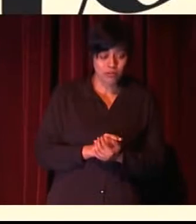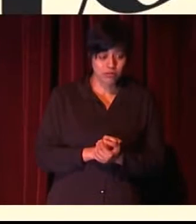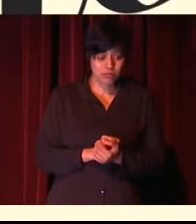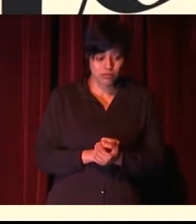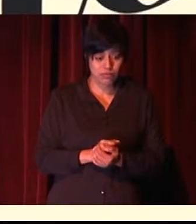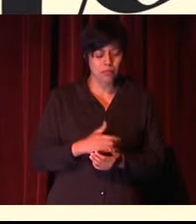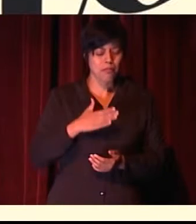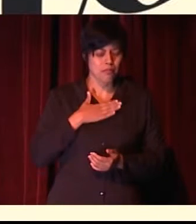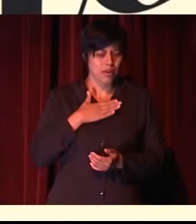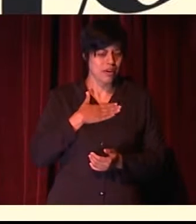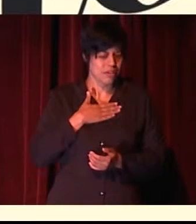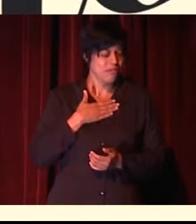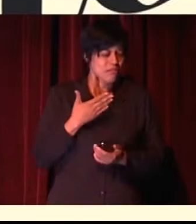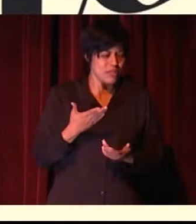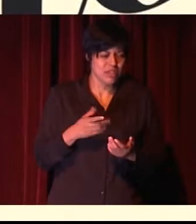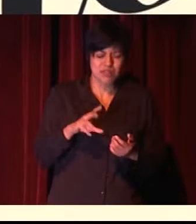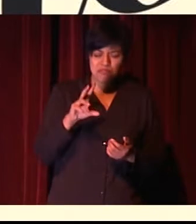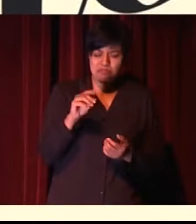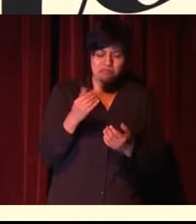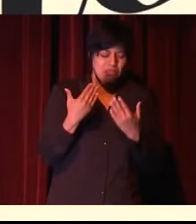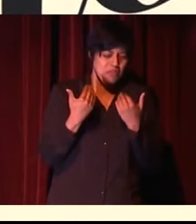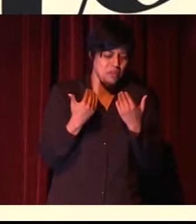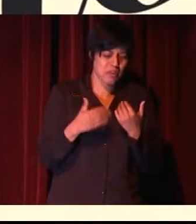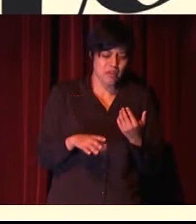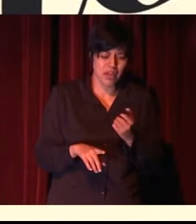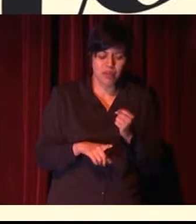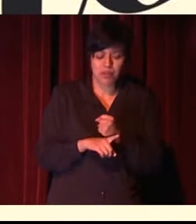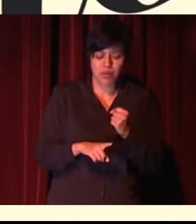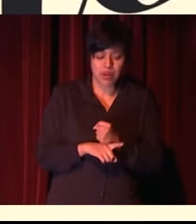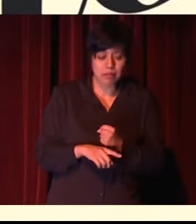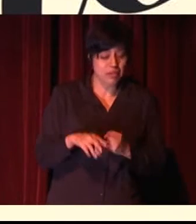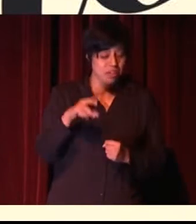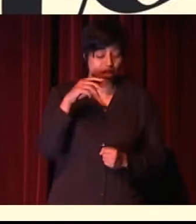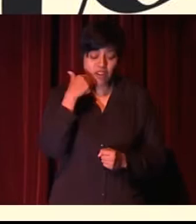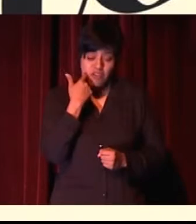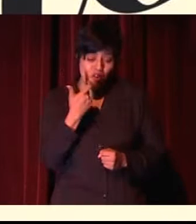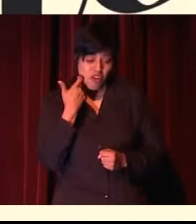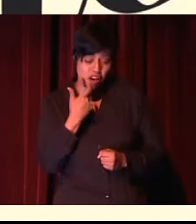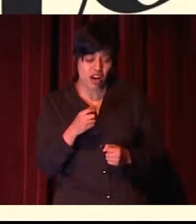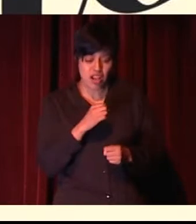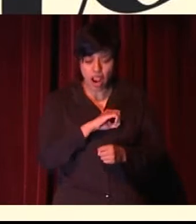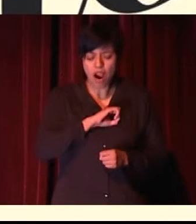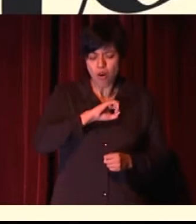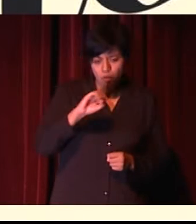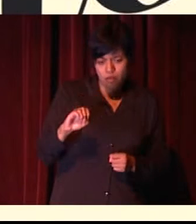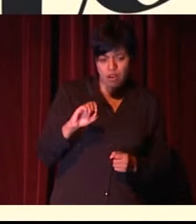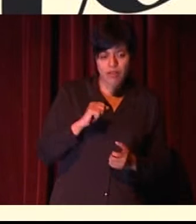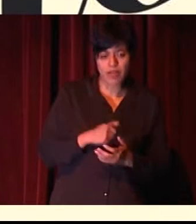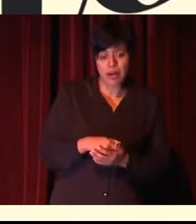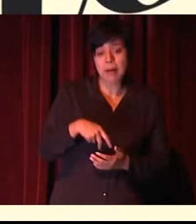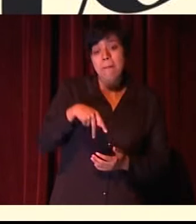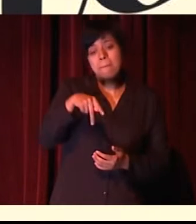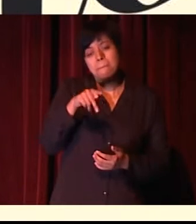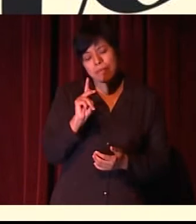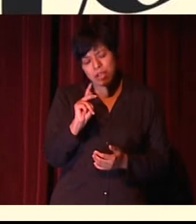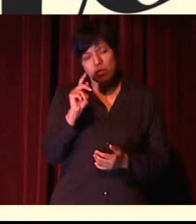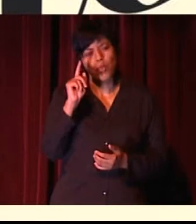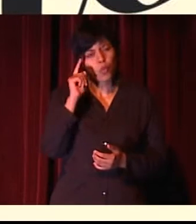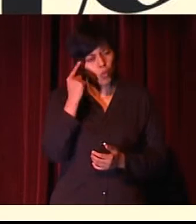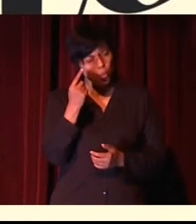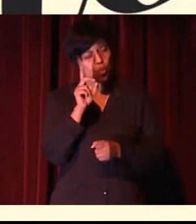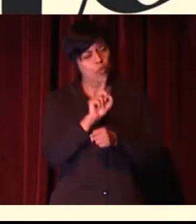para mí no era el gran problema porque no lo decía en el contexto de ofender y no lo decía con los ánimos defender sin embargo un día leí